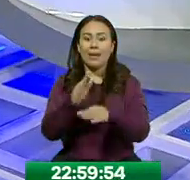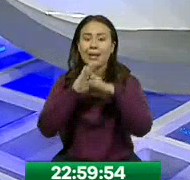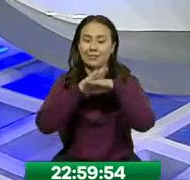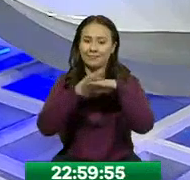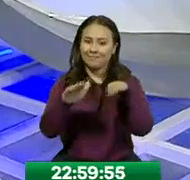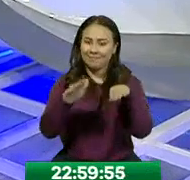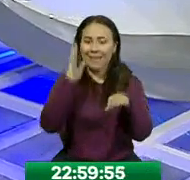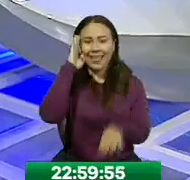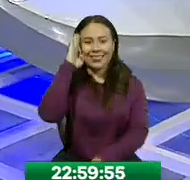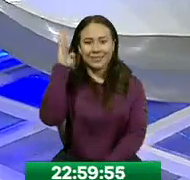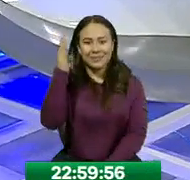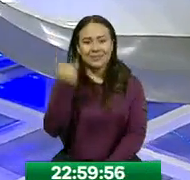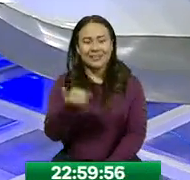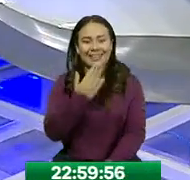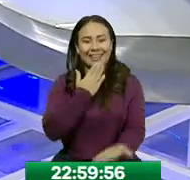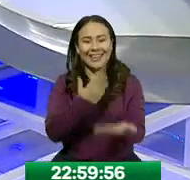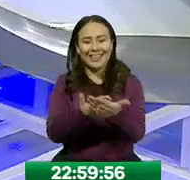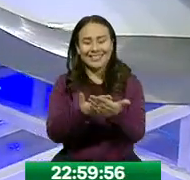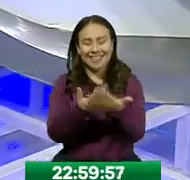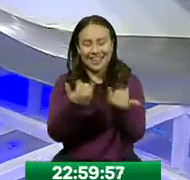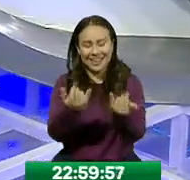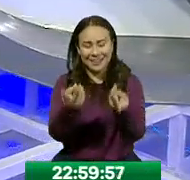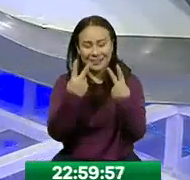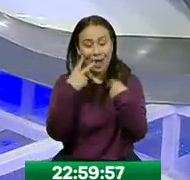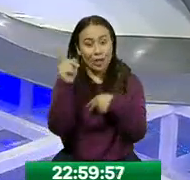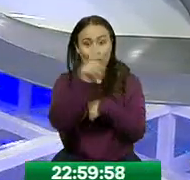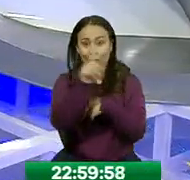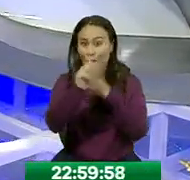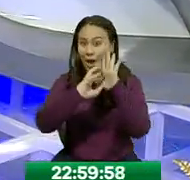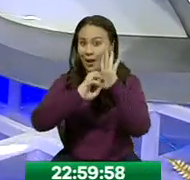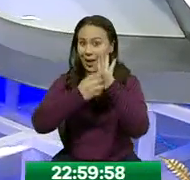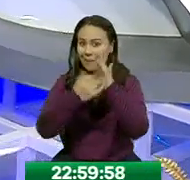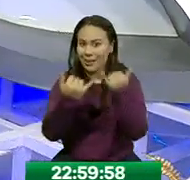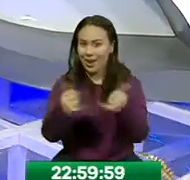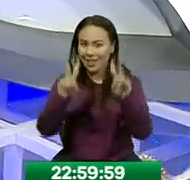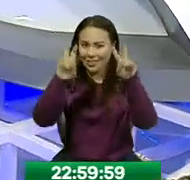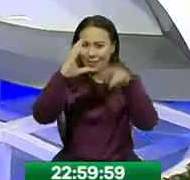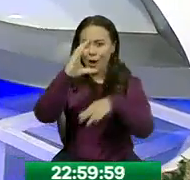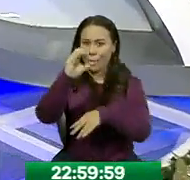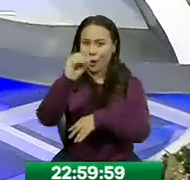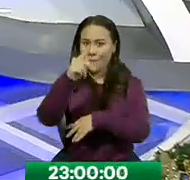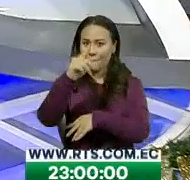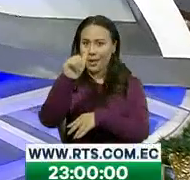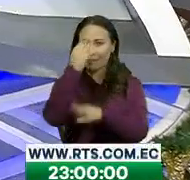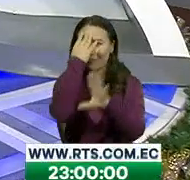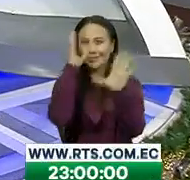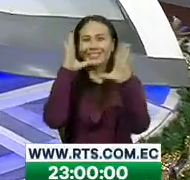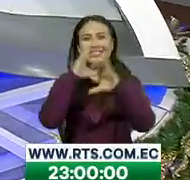televidentes. Gracias por su fiel sintonía. No cambien de canal. Enseguida Copa. Buenas noches.